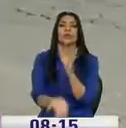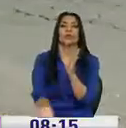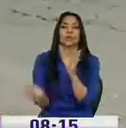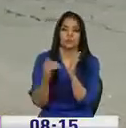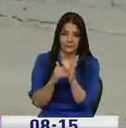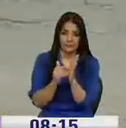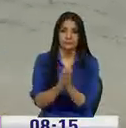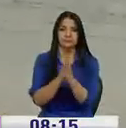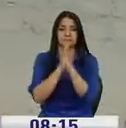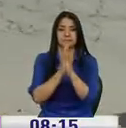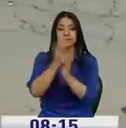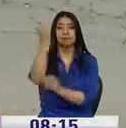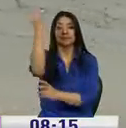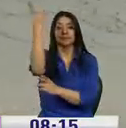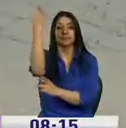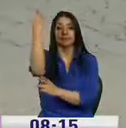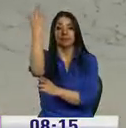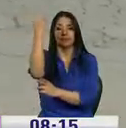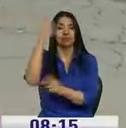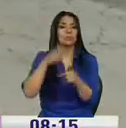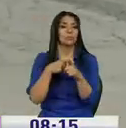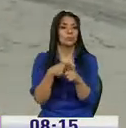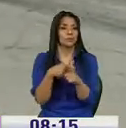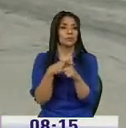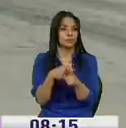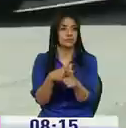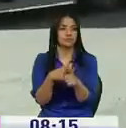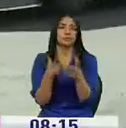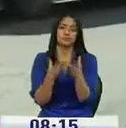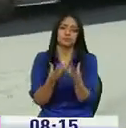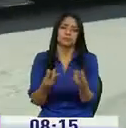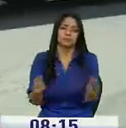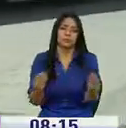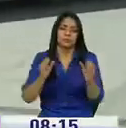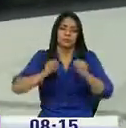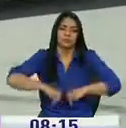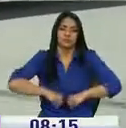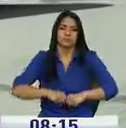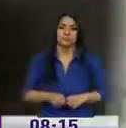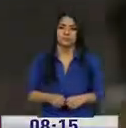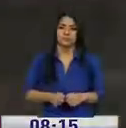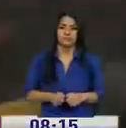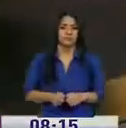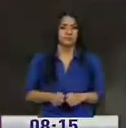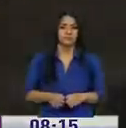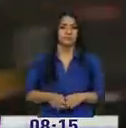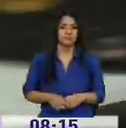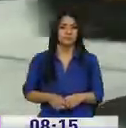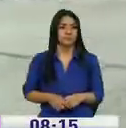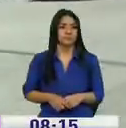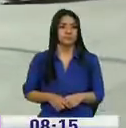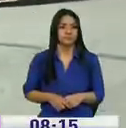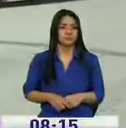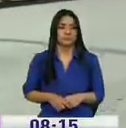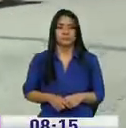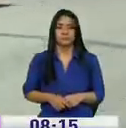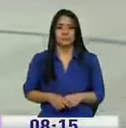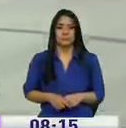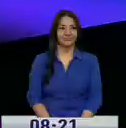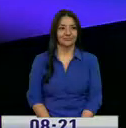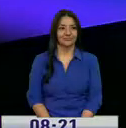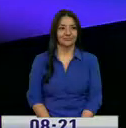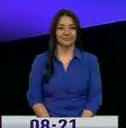se coloquen unos semáforos en el sitio. Así se podría evitar tanto accidente de tránsito en el lugar. En Quito informó